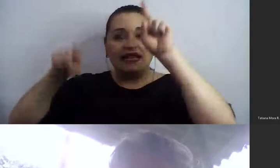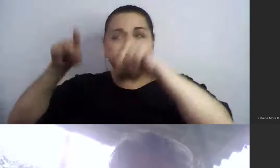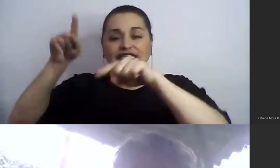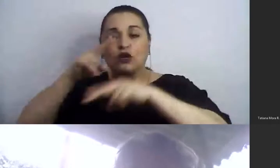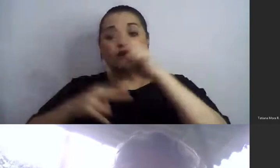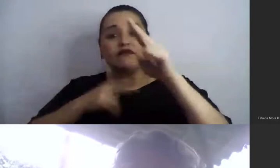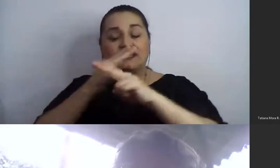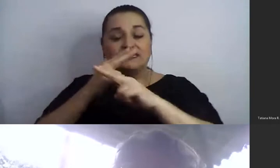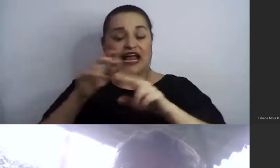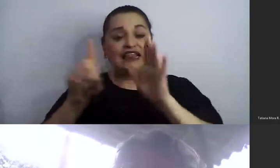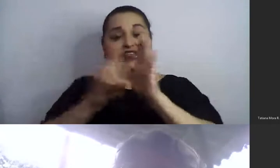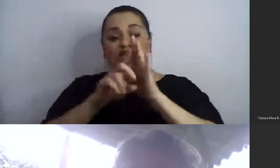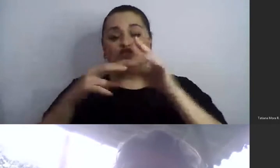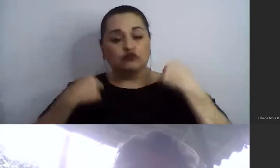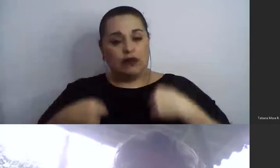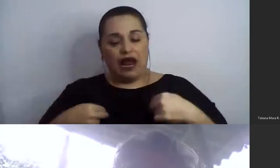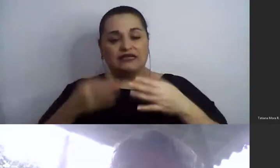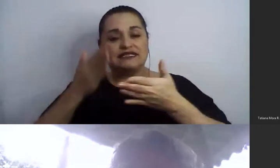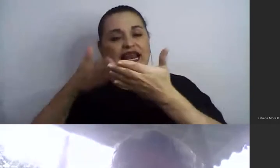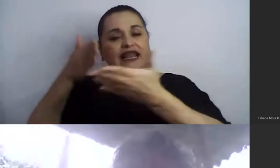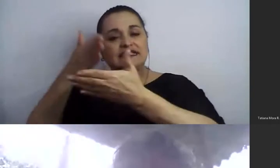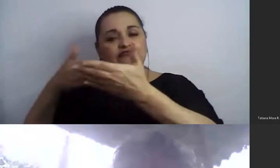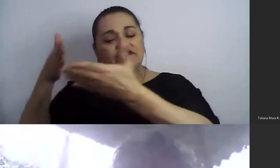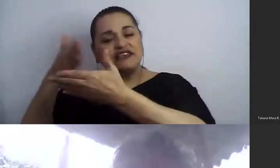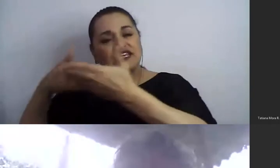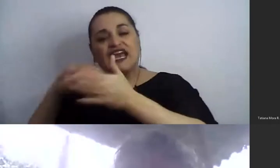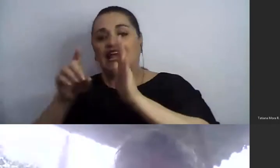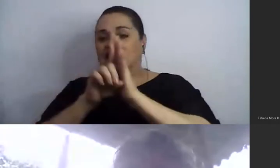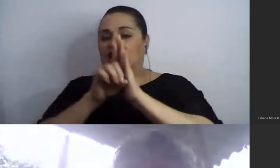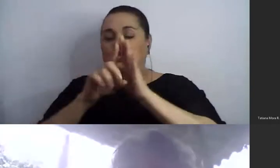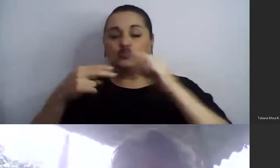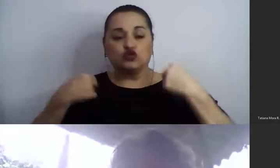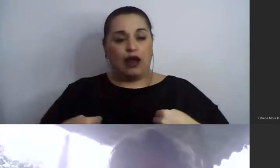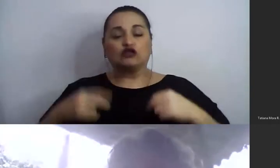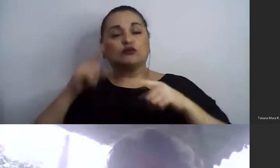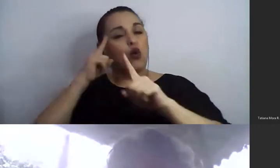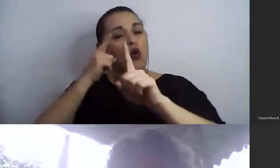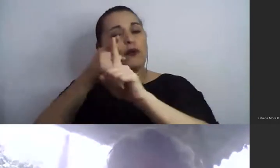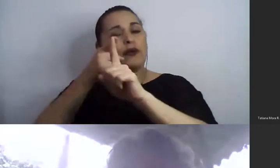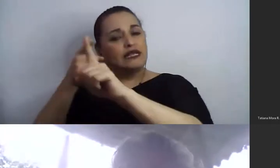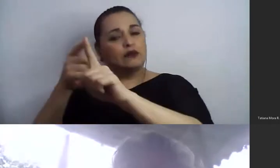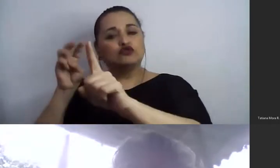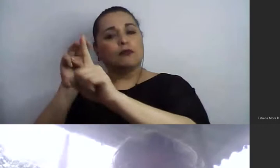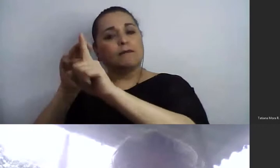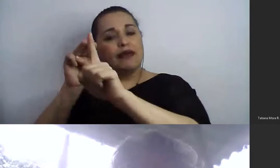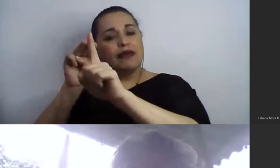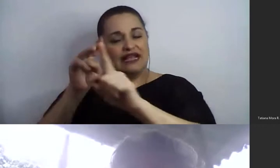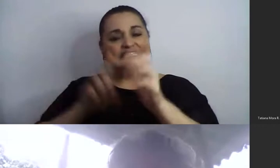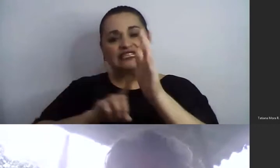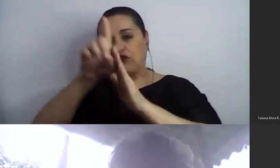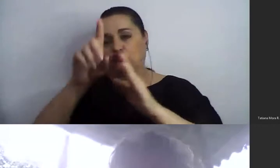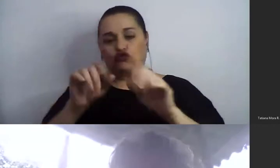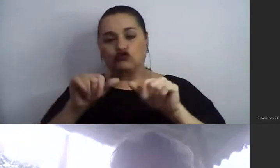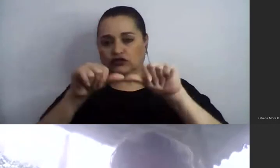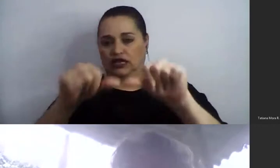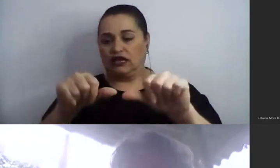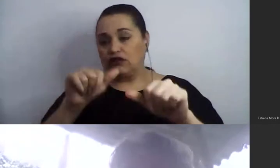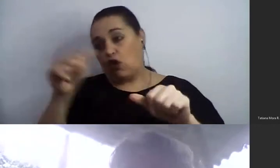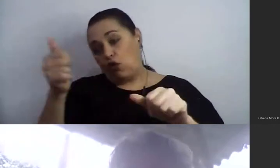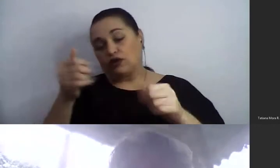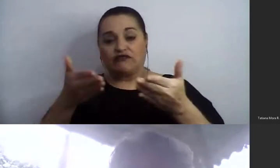derechos humanos que clasifica las recomendaciones de derechos humanos por objetivos y metas de desarrollo sostenible otra herramienta útil